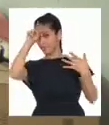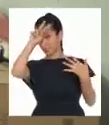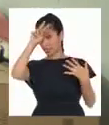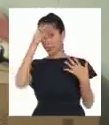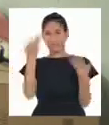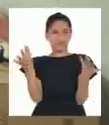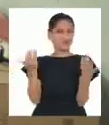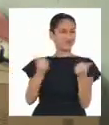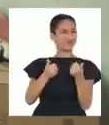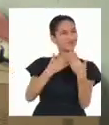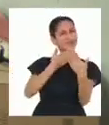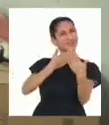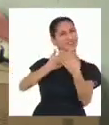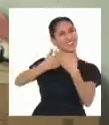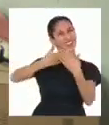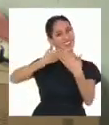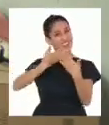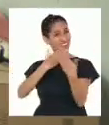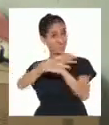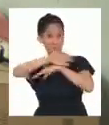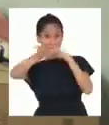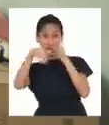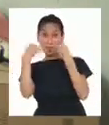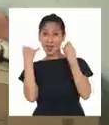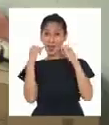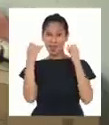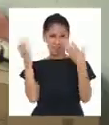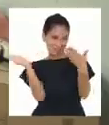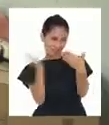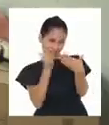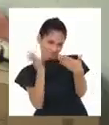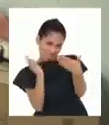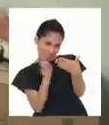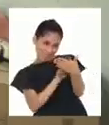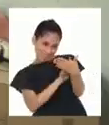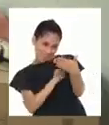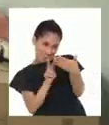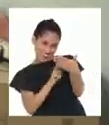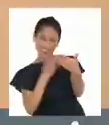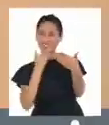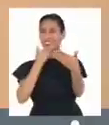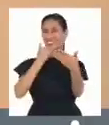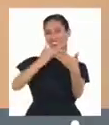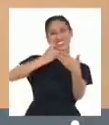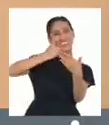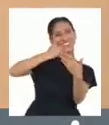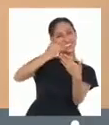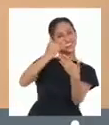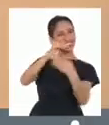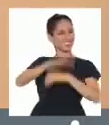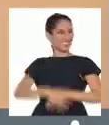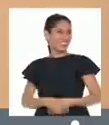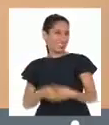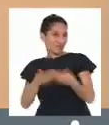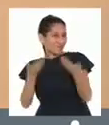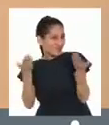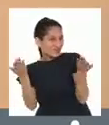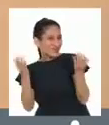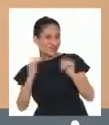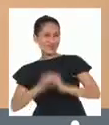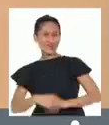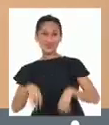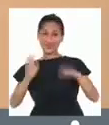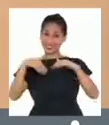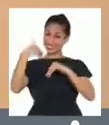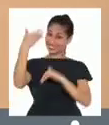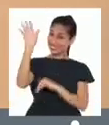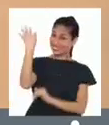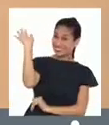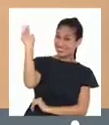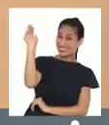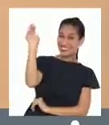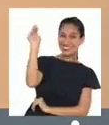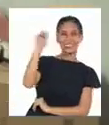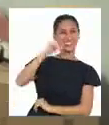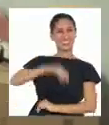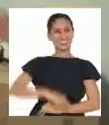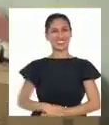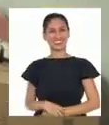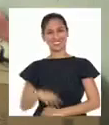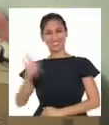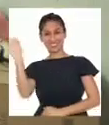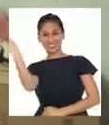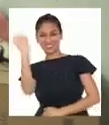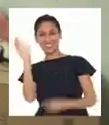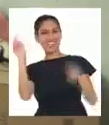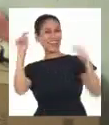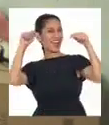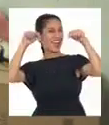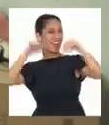Muchas gracias por todos los datos e información que nos brindó hoy. De nada, Andrea. Nos vemos pronto.